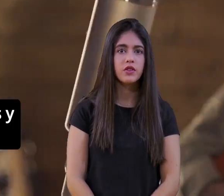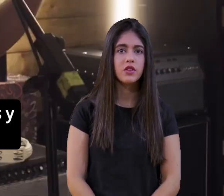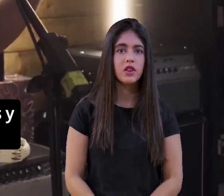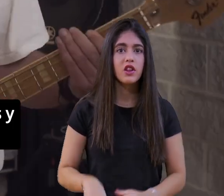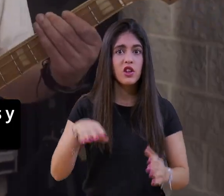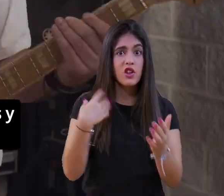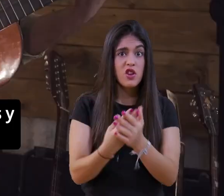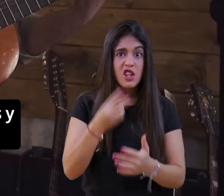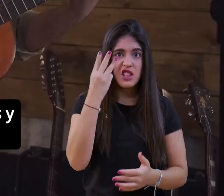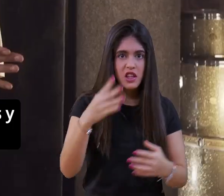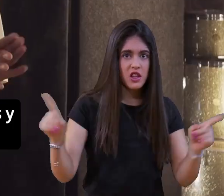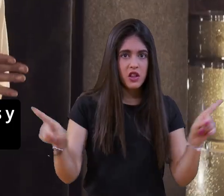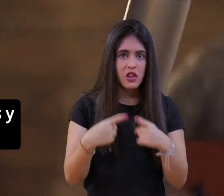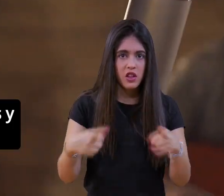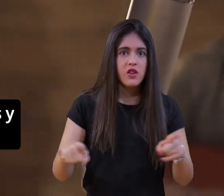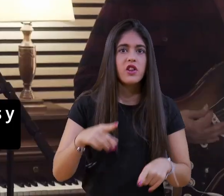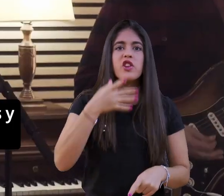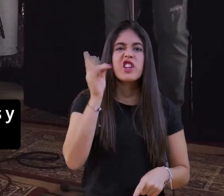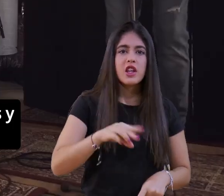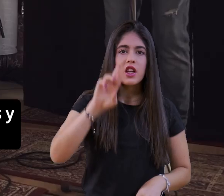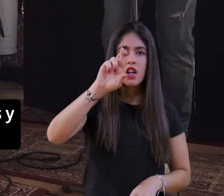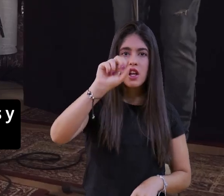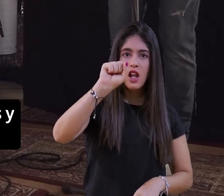Raúle, Los Chichos y el coro gospel and soul.